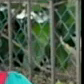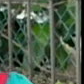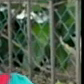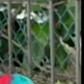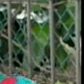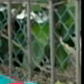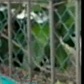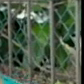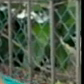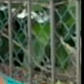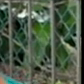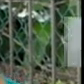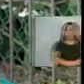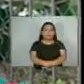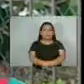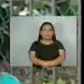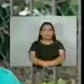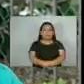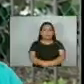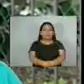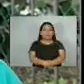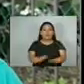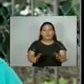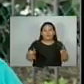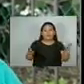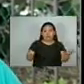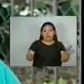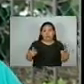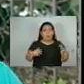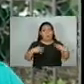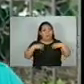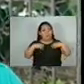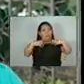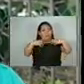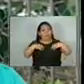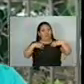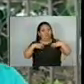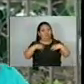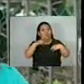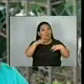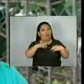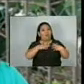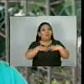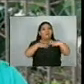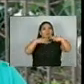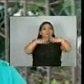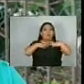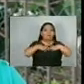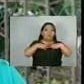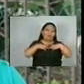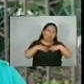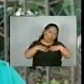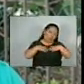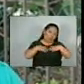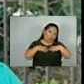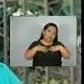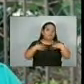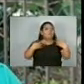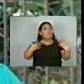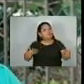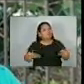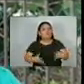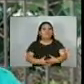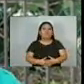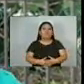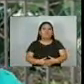porque le dañan los pulmones, ¿verdad? Y ya allí pierden la respiración, ¿verdad?